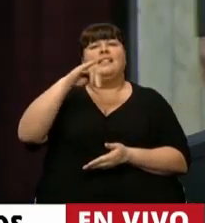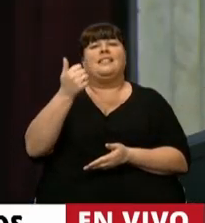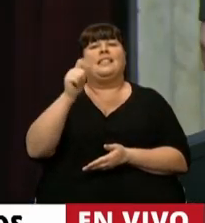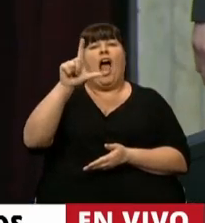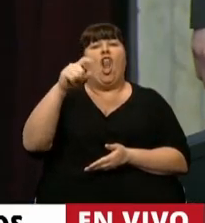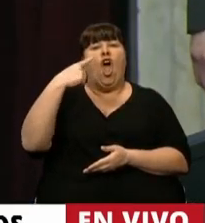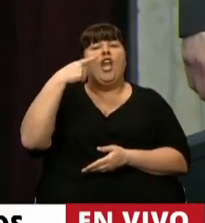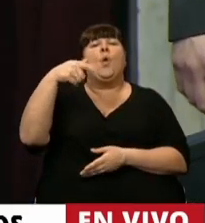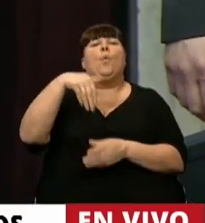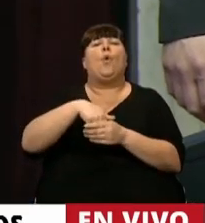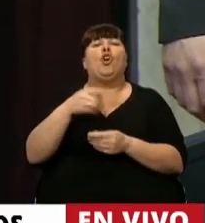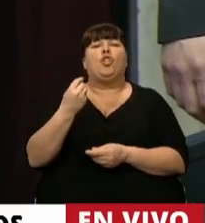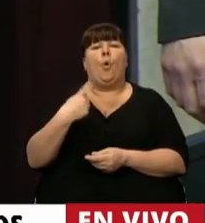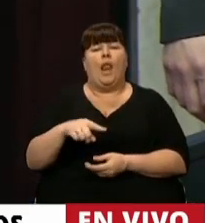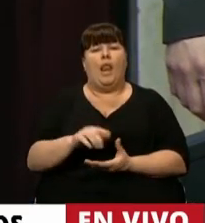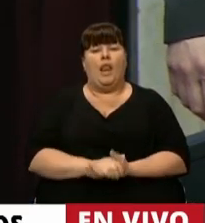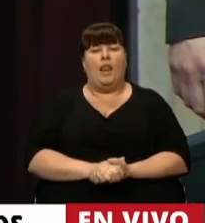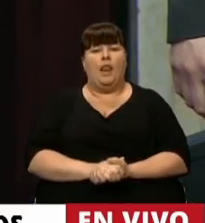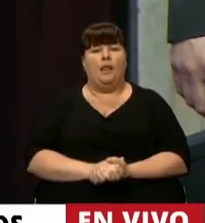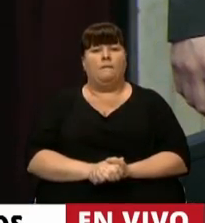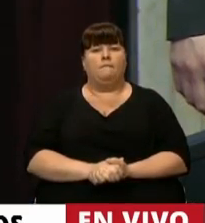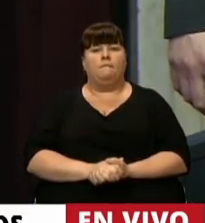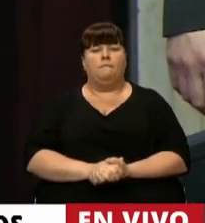el sentido de su voto